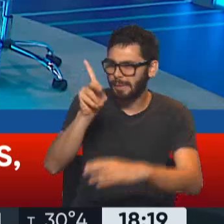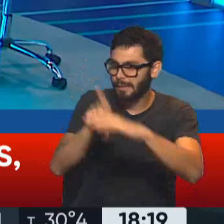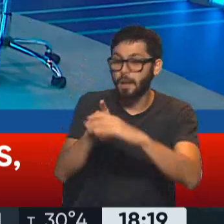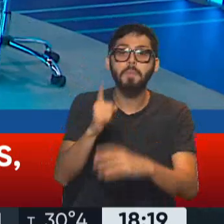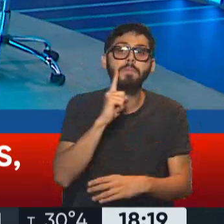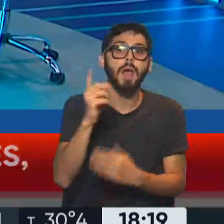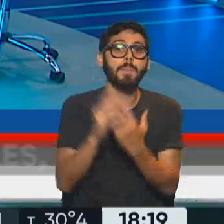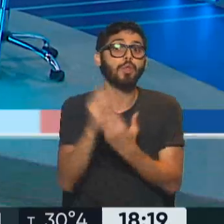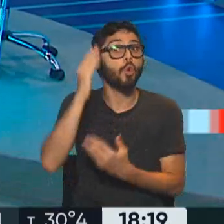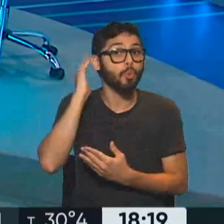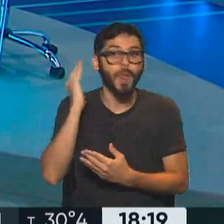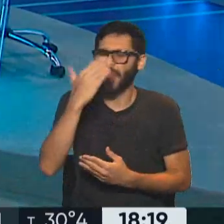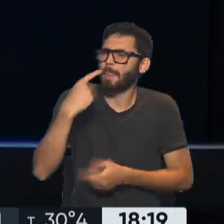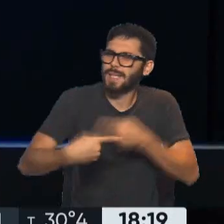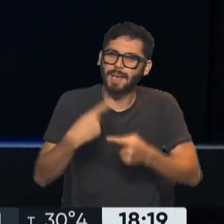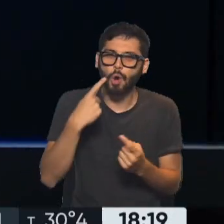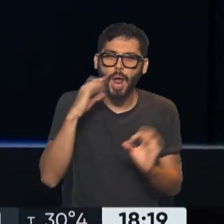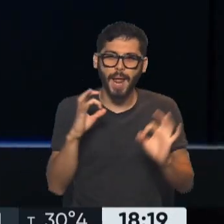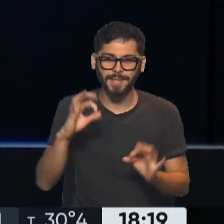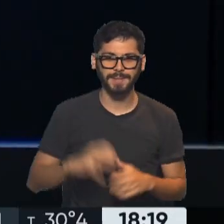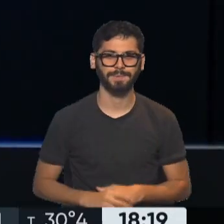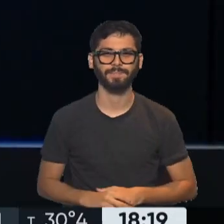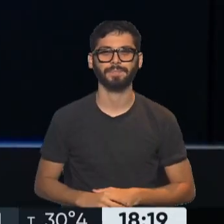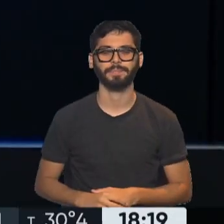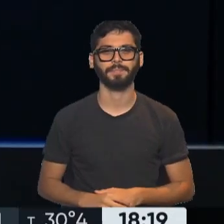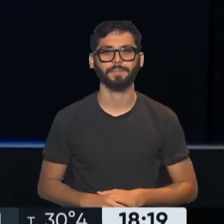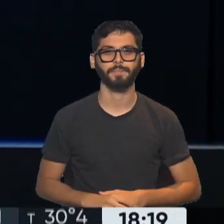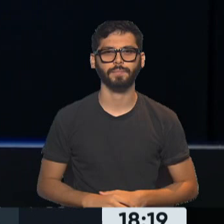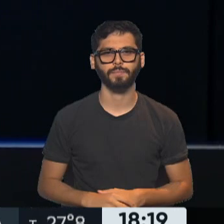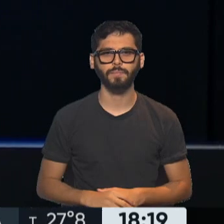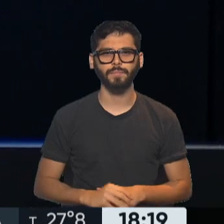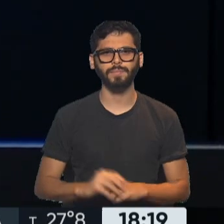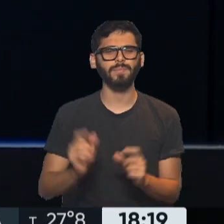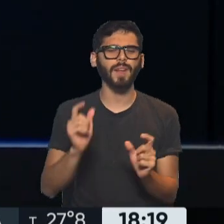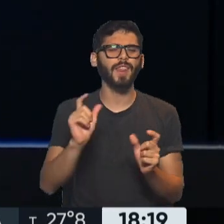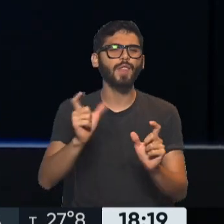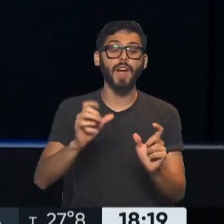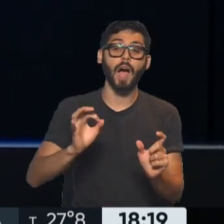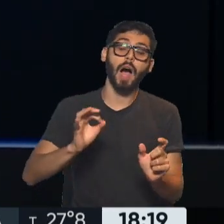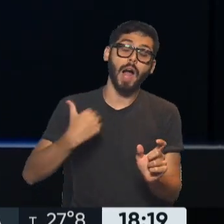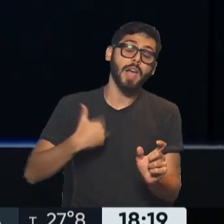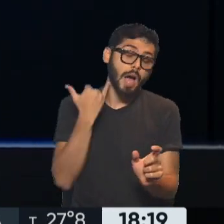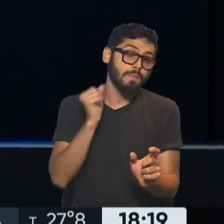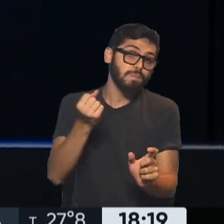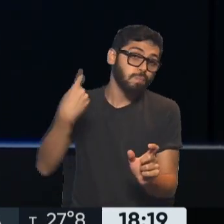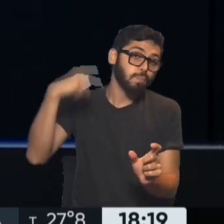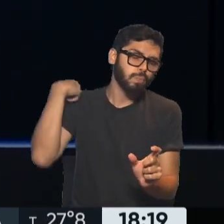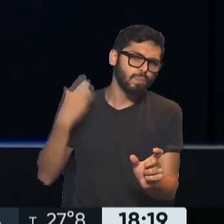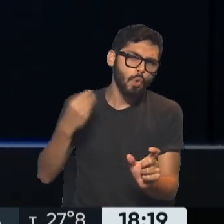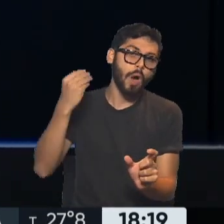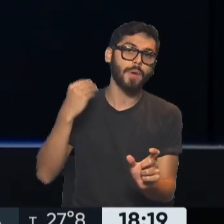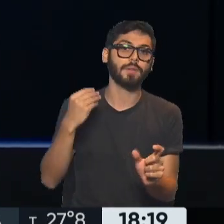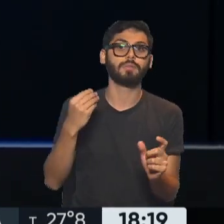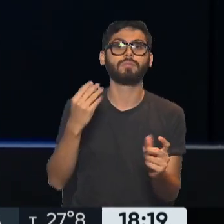al que llegó la Argentina. ¿Les parece? A diferencia de lo que tantas veces pasó en nuestro país, en el cual se planteaba